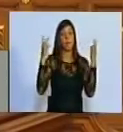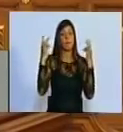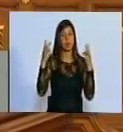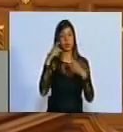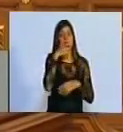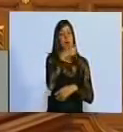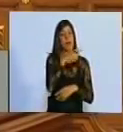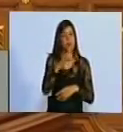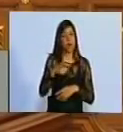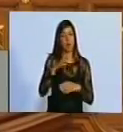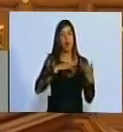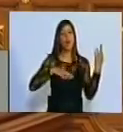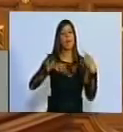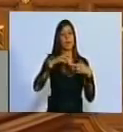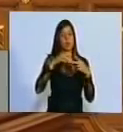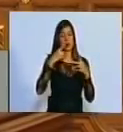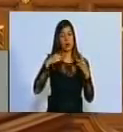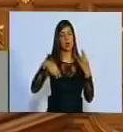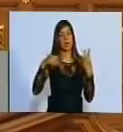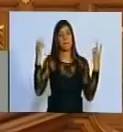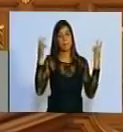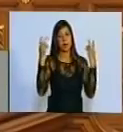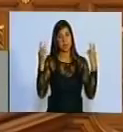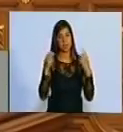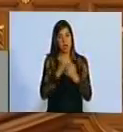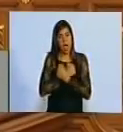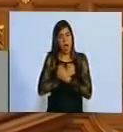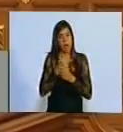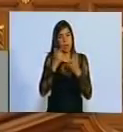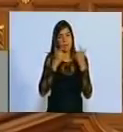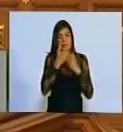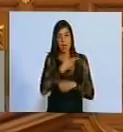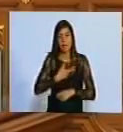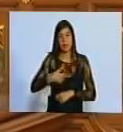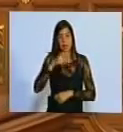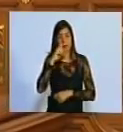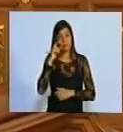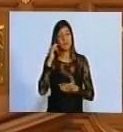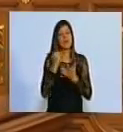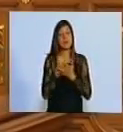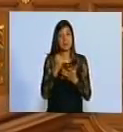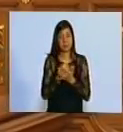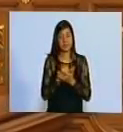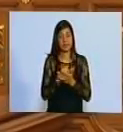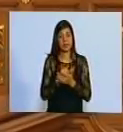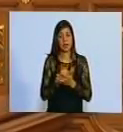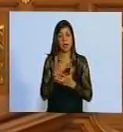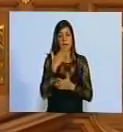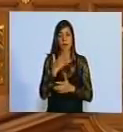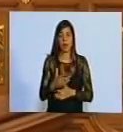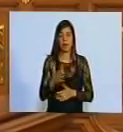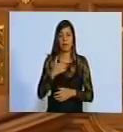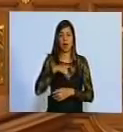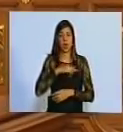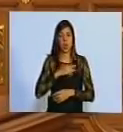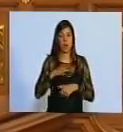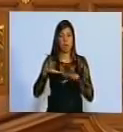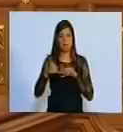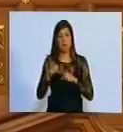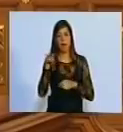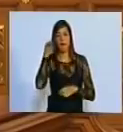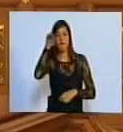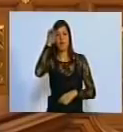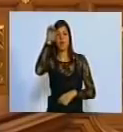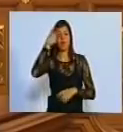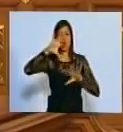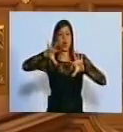pueblo, de la razón, del amor y de nuestro presidente. No permitamos que nos arrebaten el futuro.